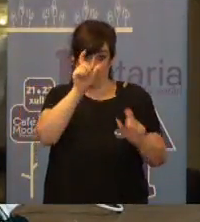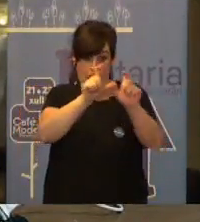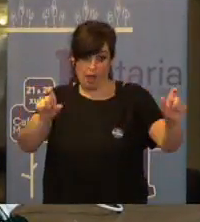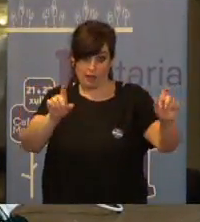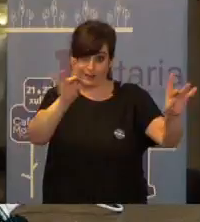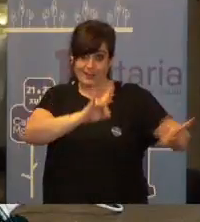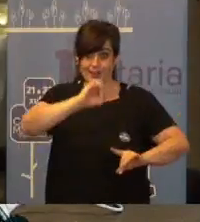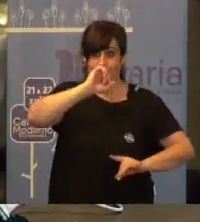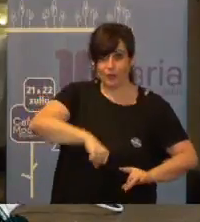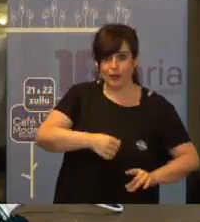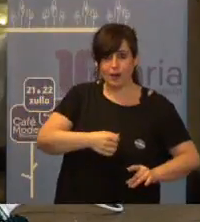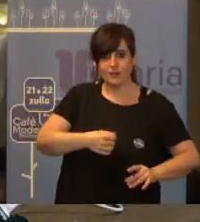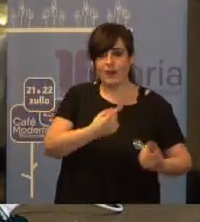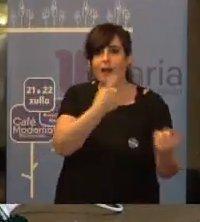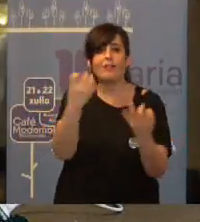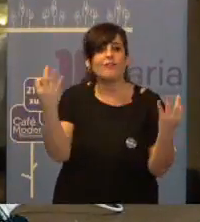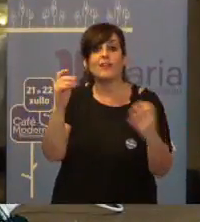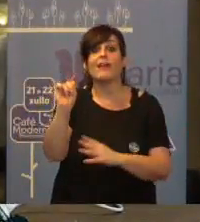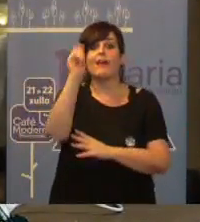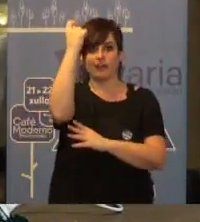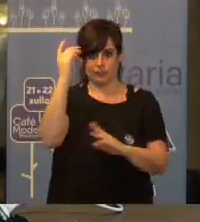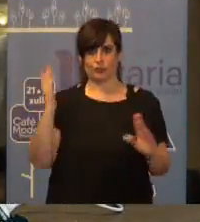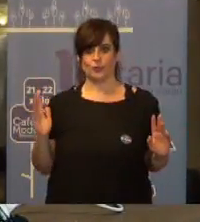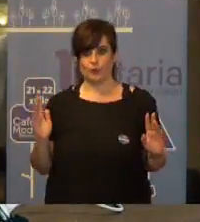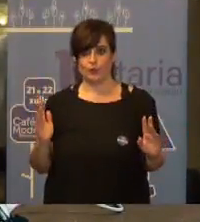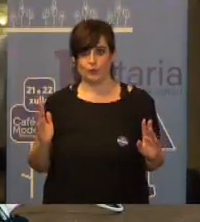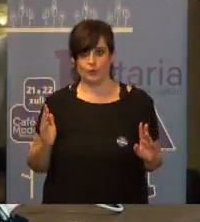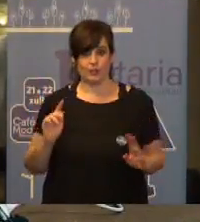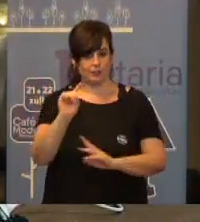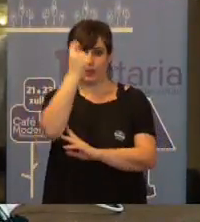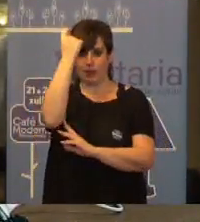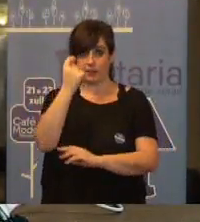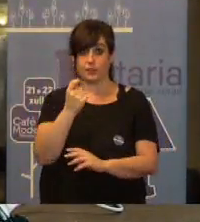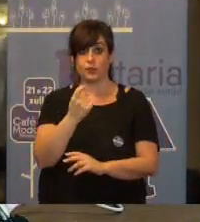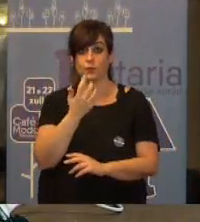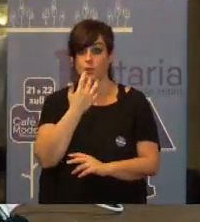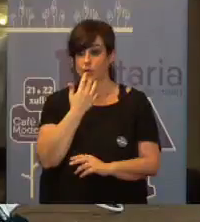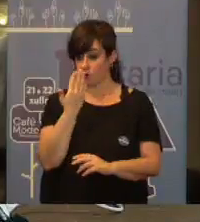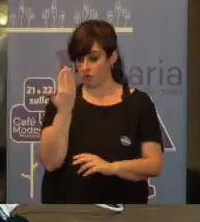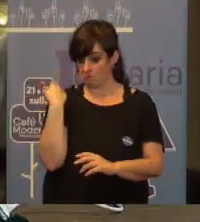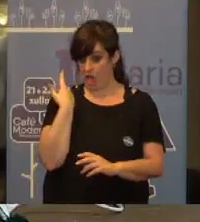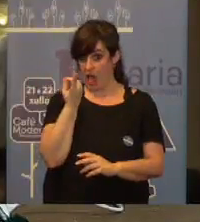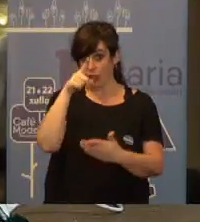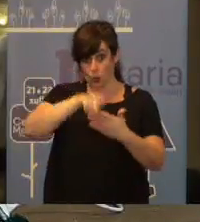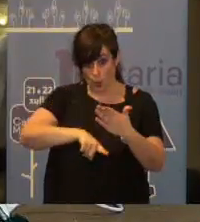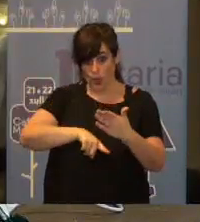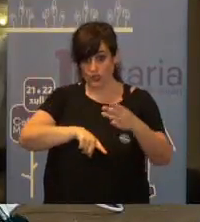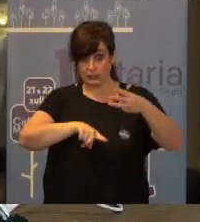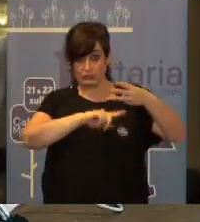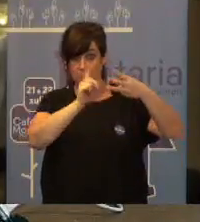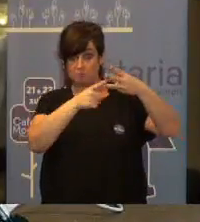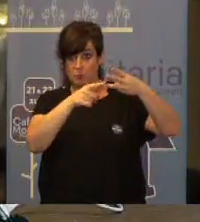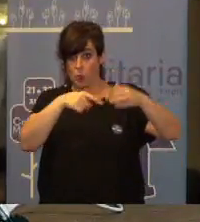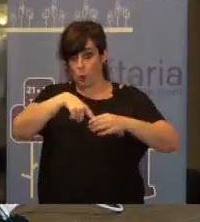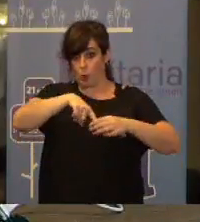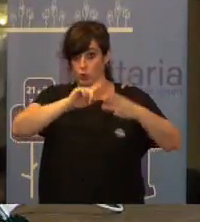esquerdas necesita son éxitos. Por que o motivo do Partido Socialista hai un mes estaba no terceiro lugar e hoxe está no primeiro lugar?